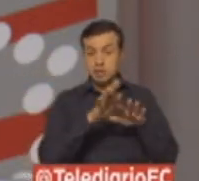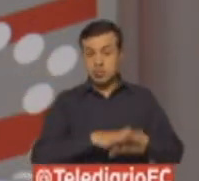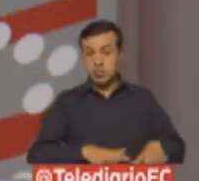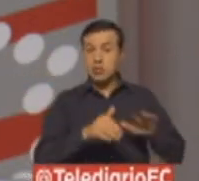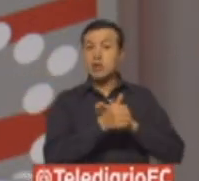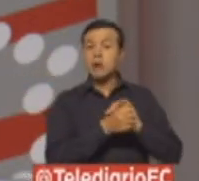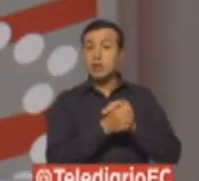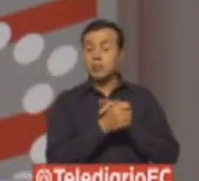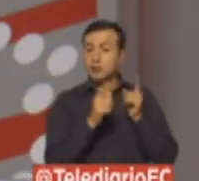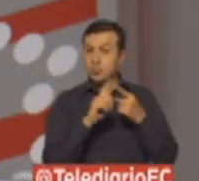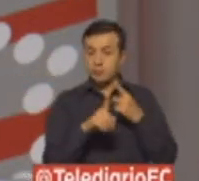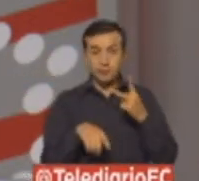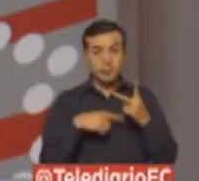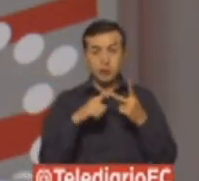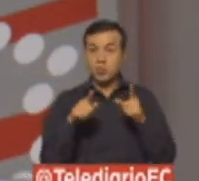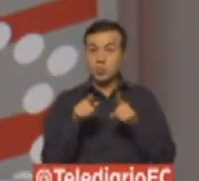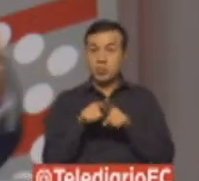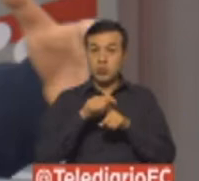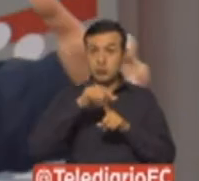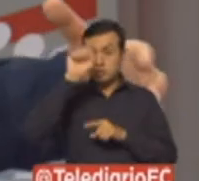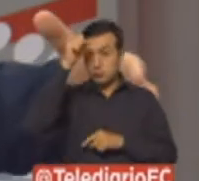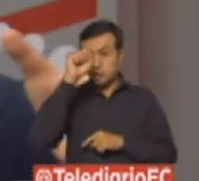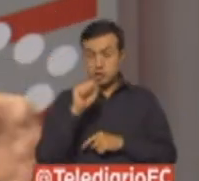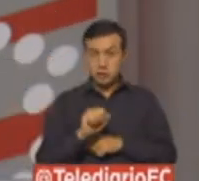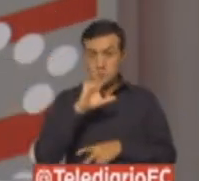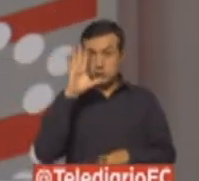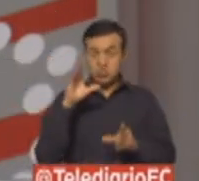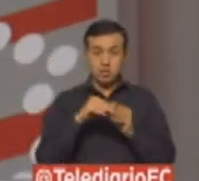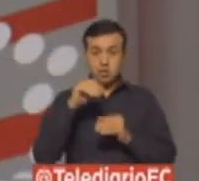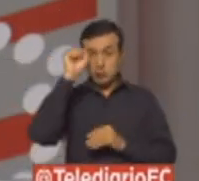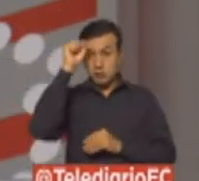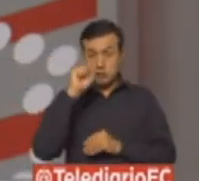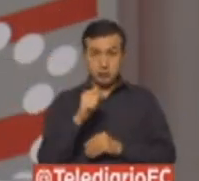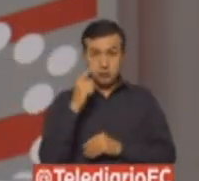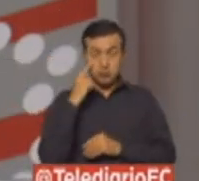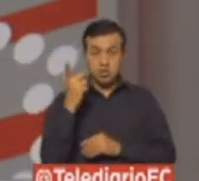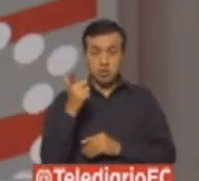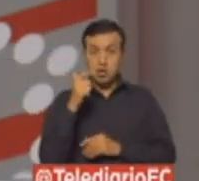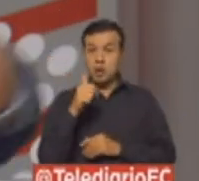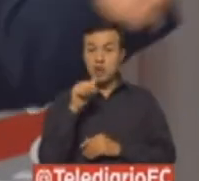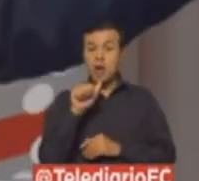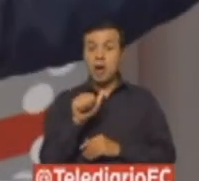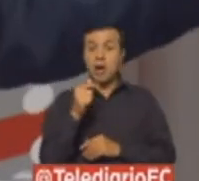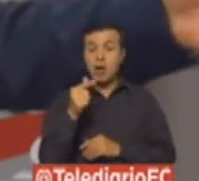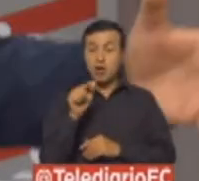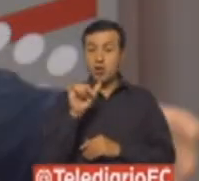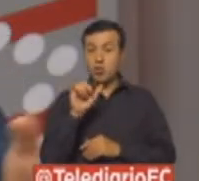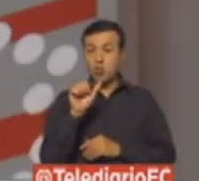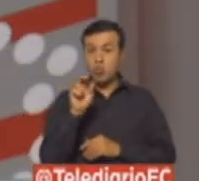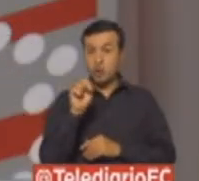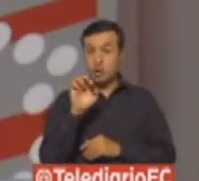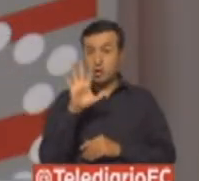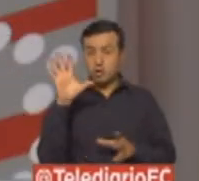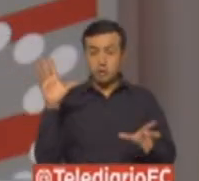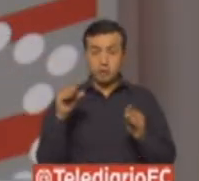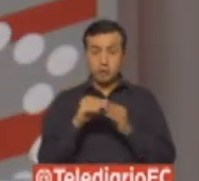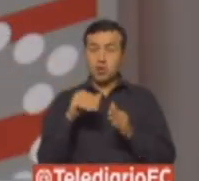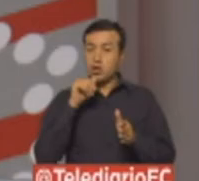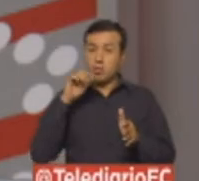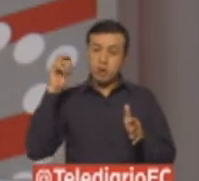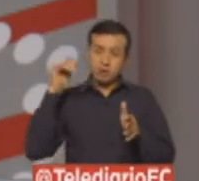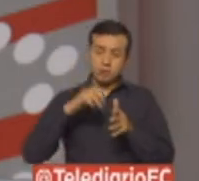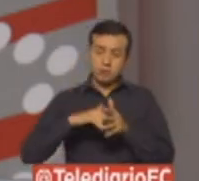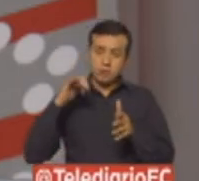galápagos lo mismo pasa con la sierra centro si ustedes ven lo que pasa con la represa del agua ya que recreó recoge todo todo